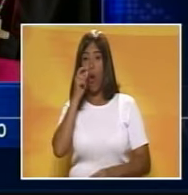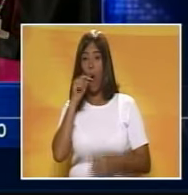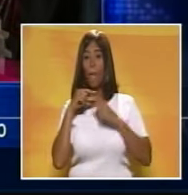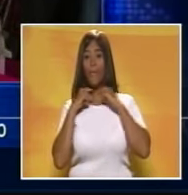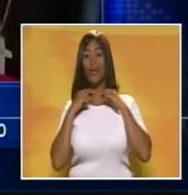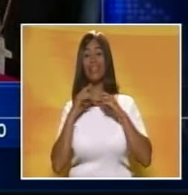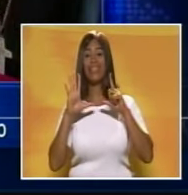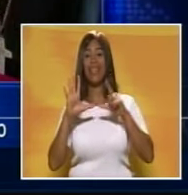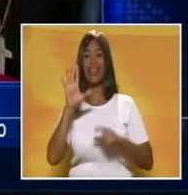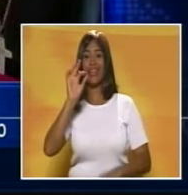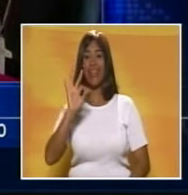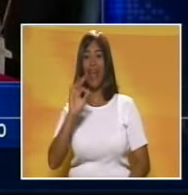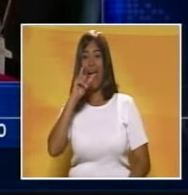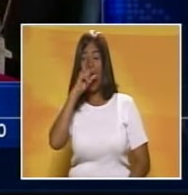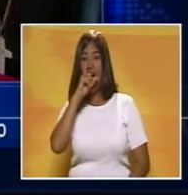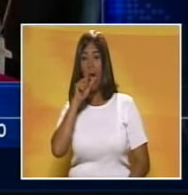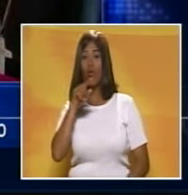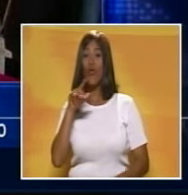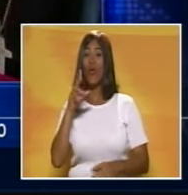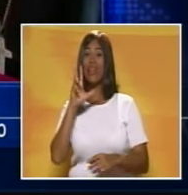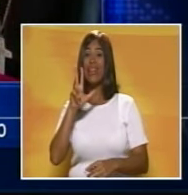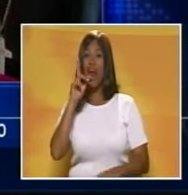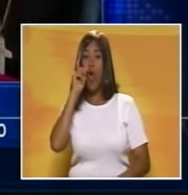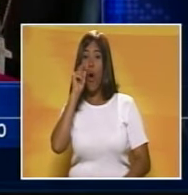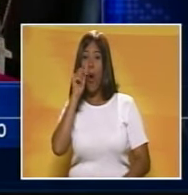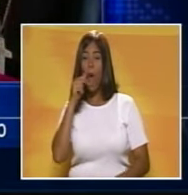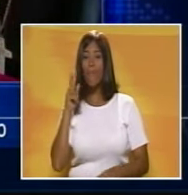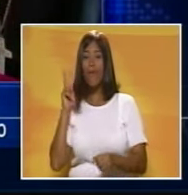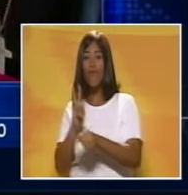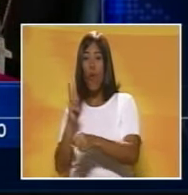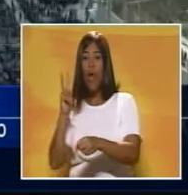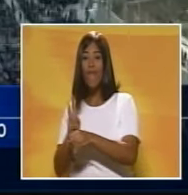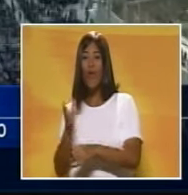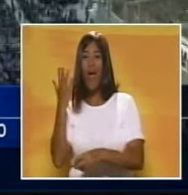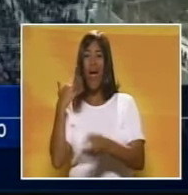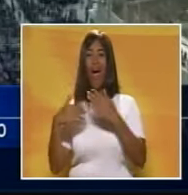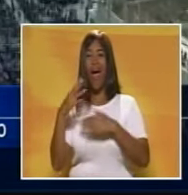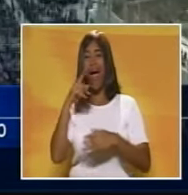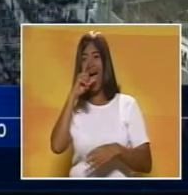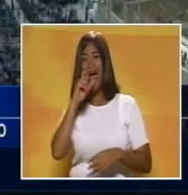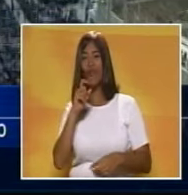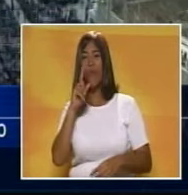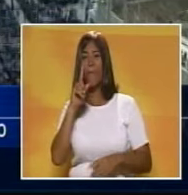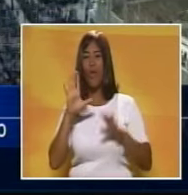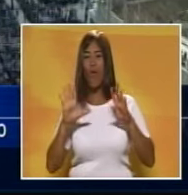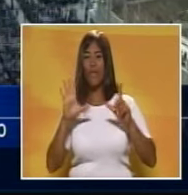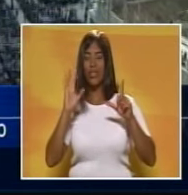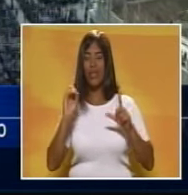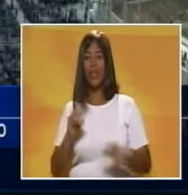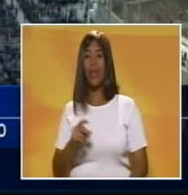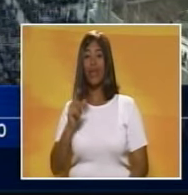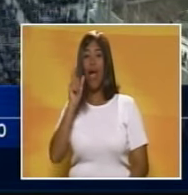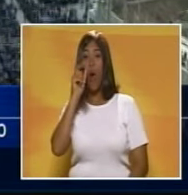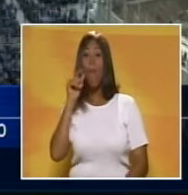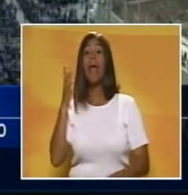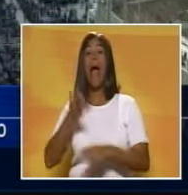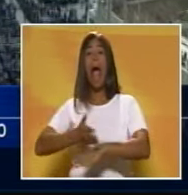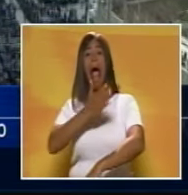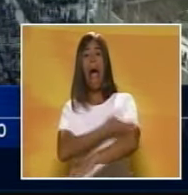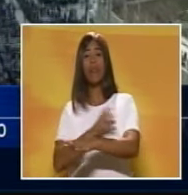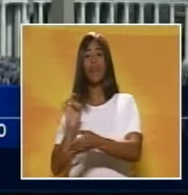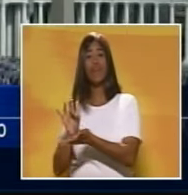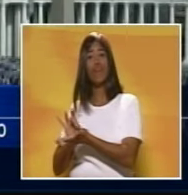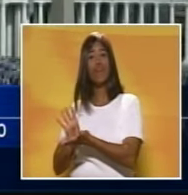por 3 hombres de haber abusado sexualmente de ellos cuando eran monaguillos en la década de los 70. Sablan ya había sido expulsado en